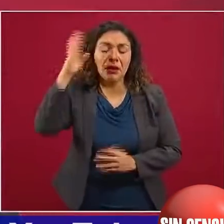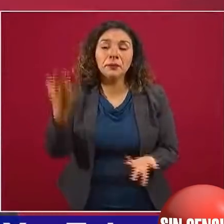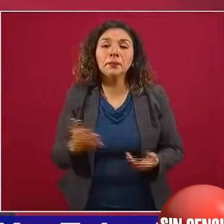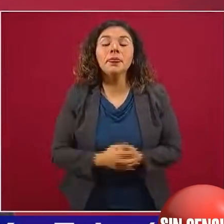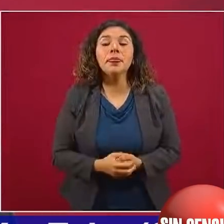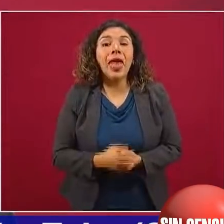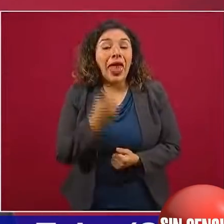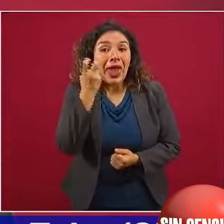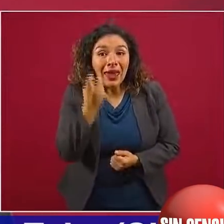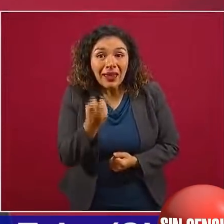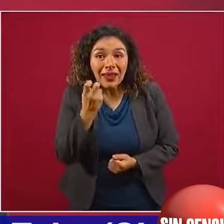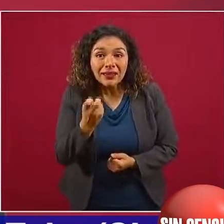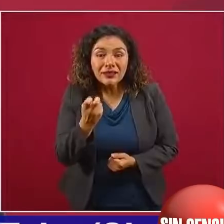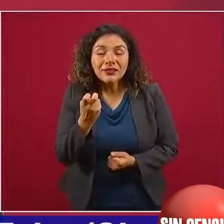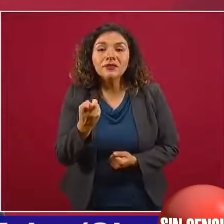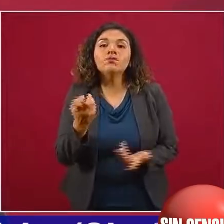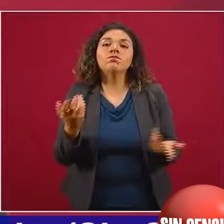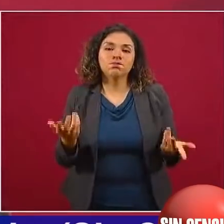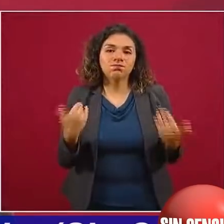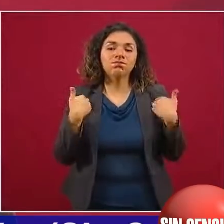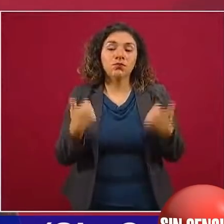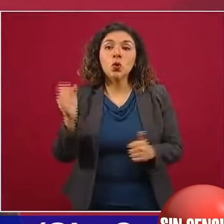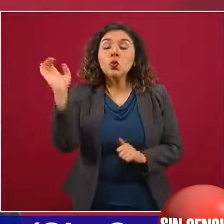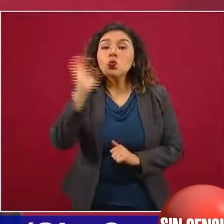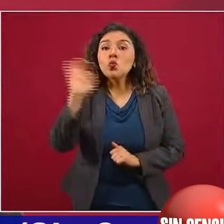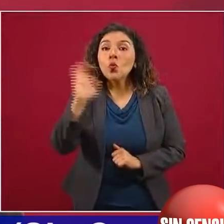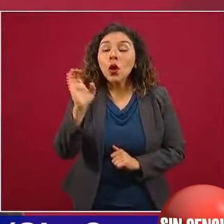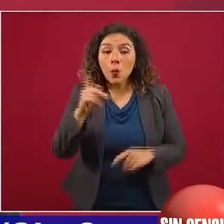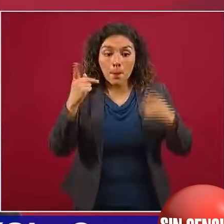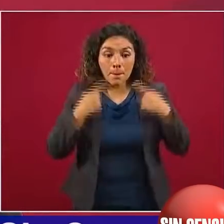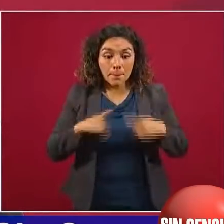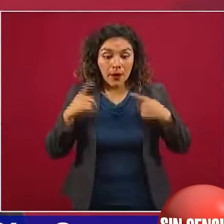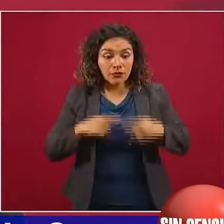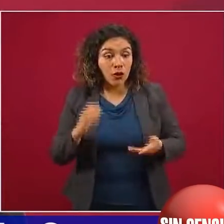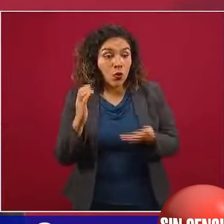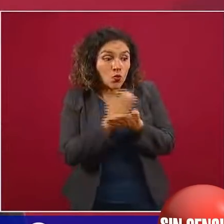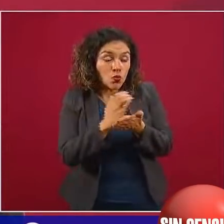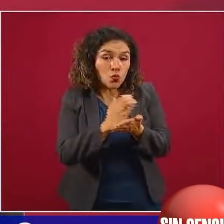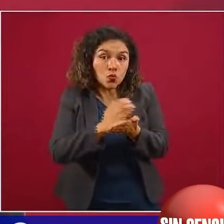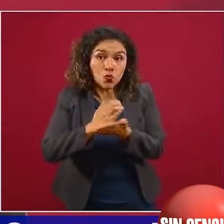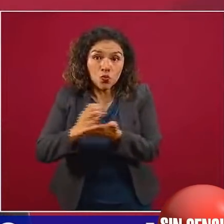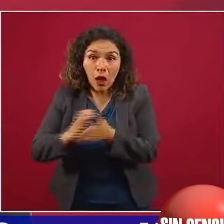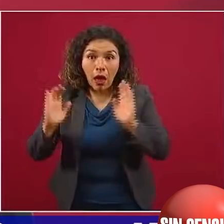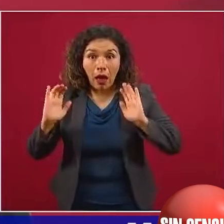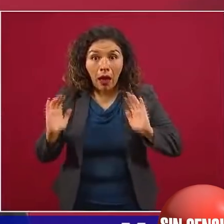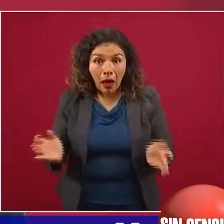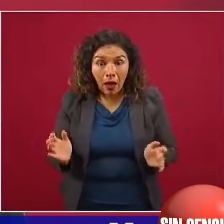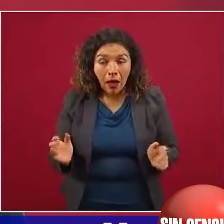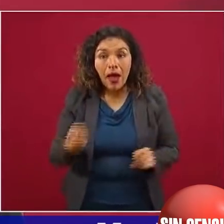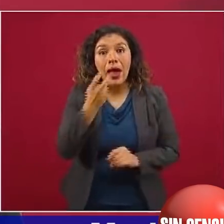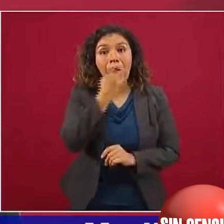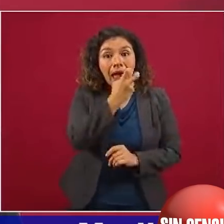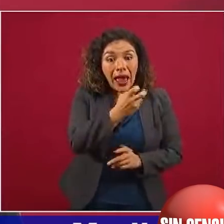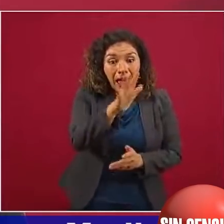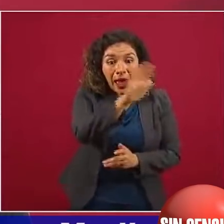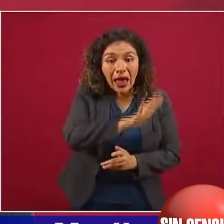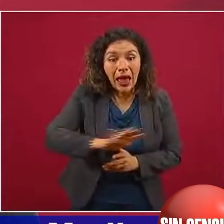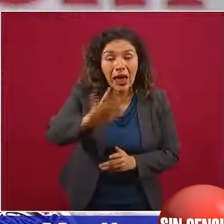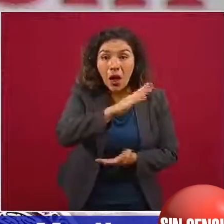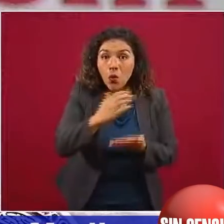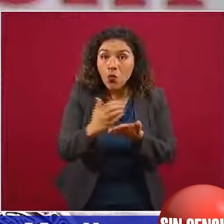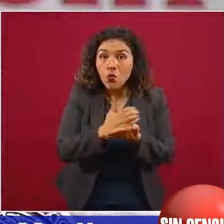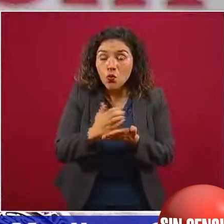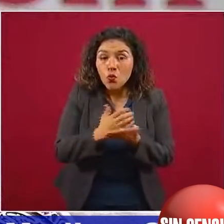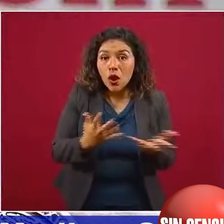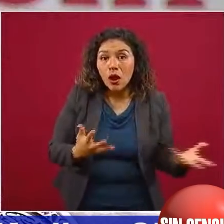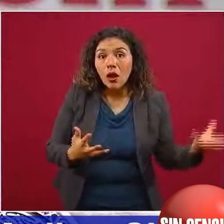Y eso, en sentido estricto, una vez que las personas se han recuperado, esa parte solamente